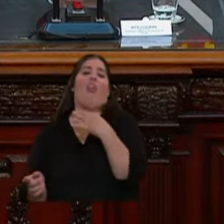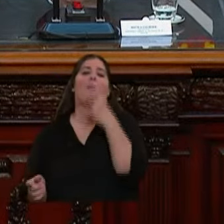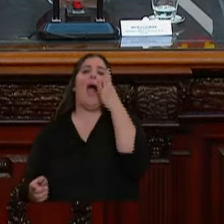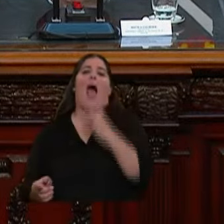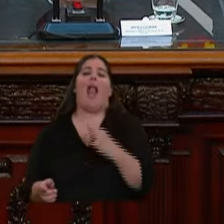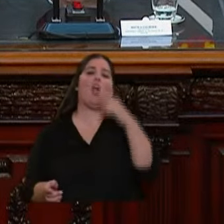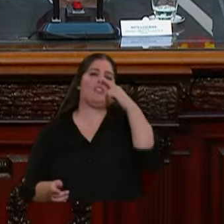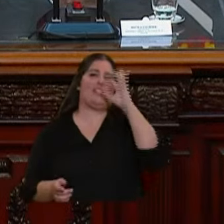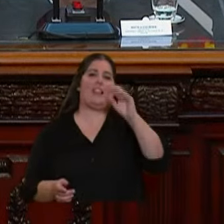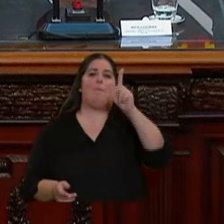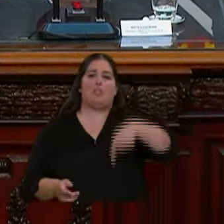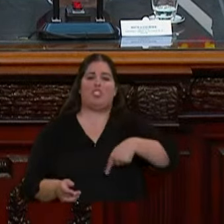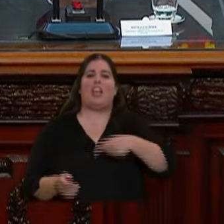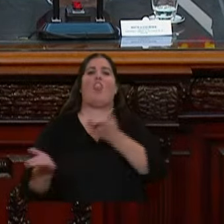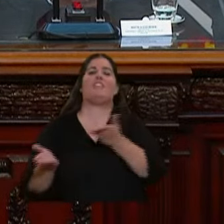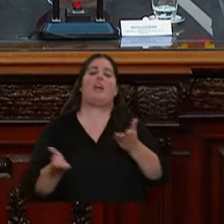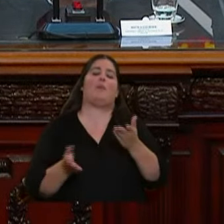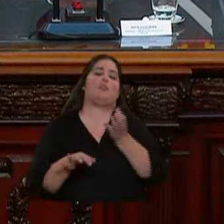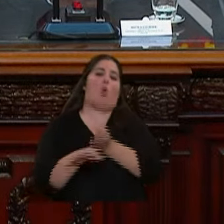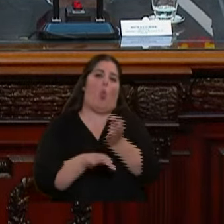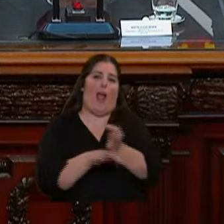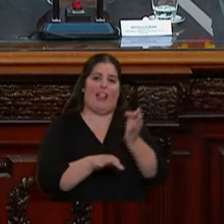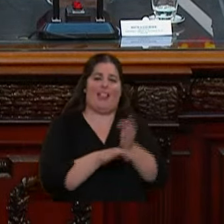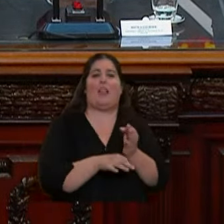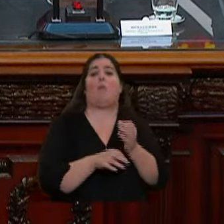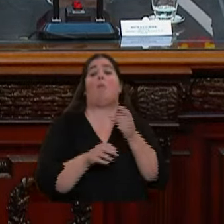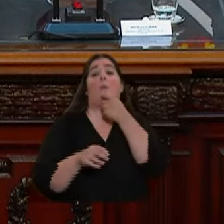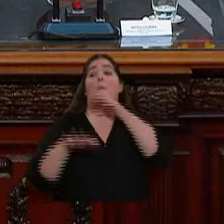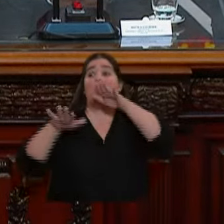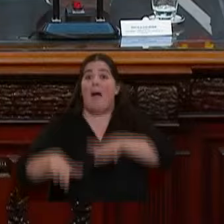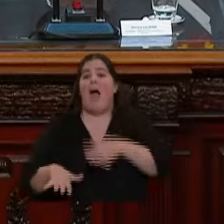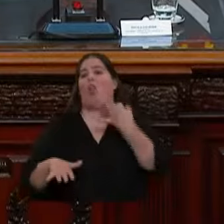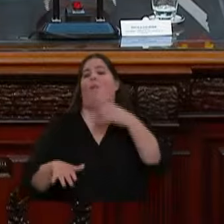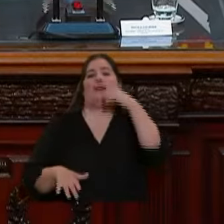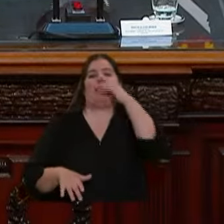un 70% del servicio educativo durante cualquier huelga.